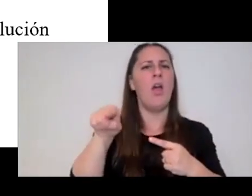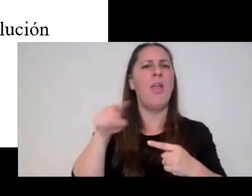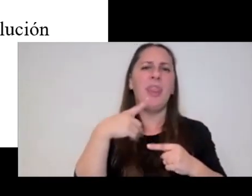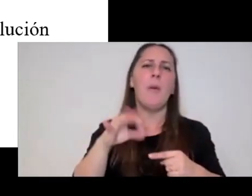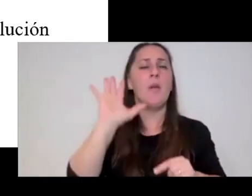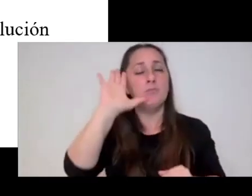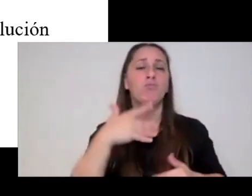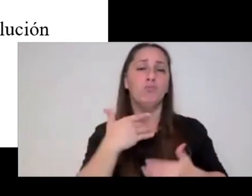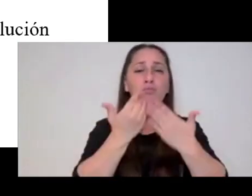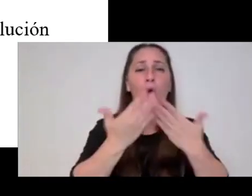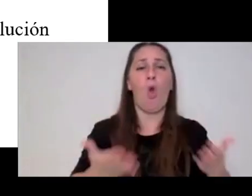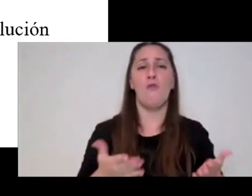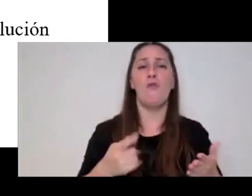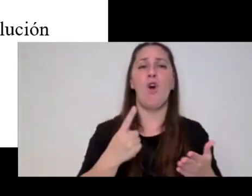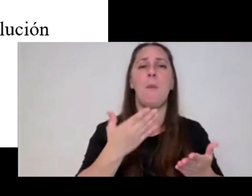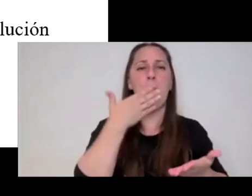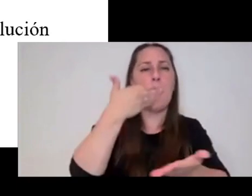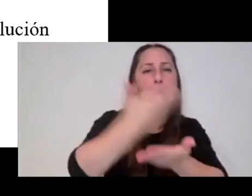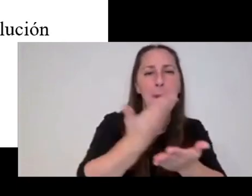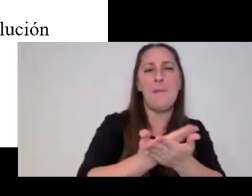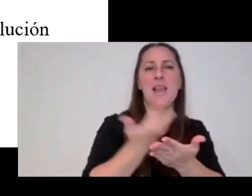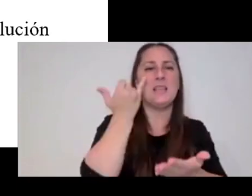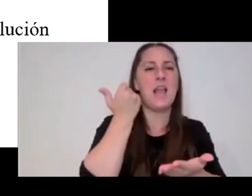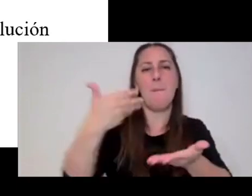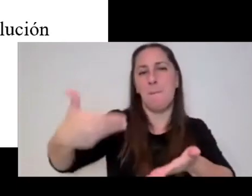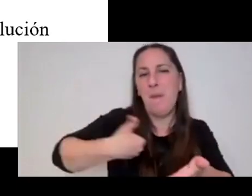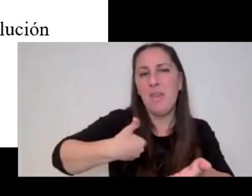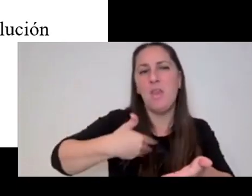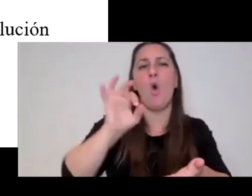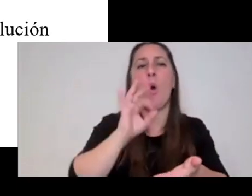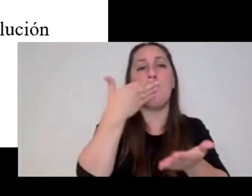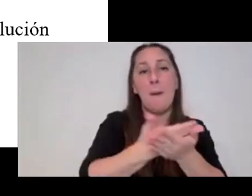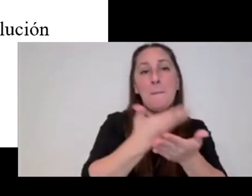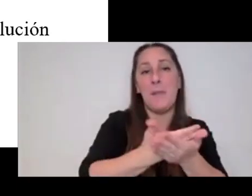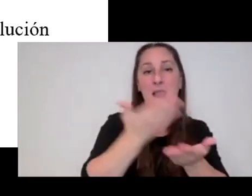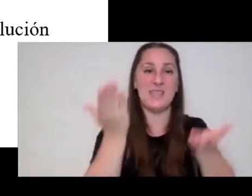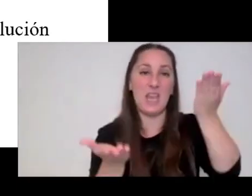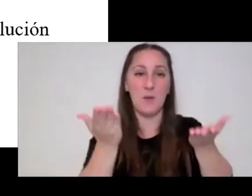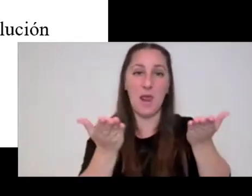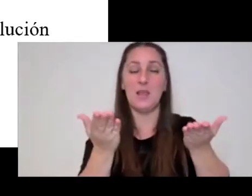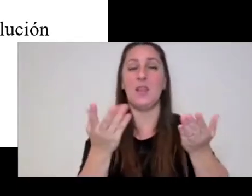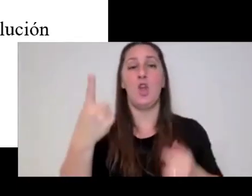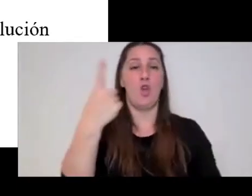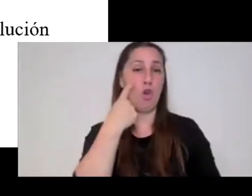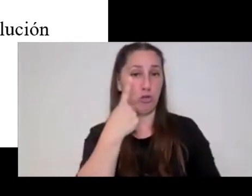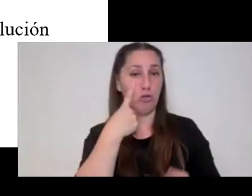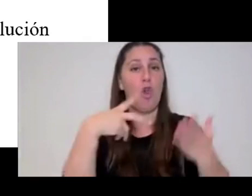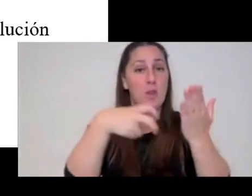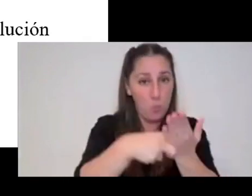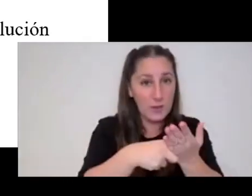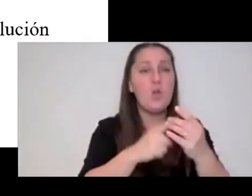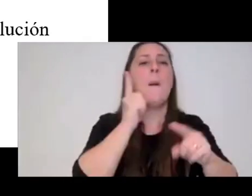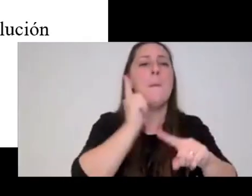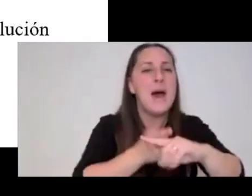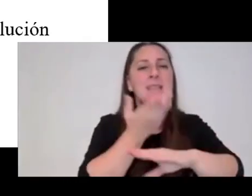facturas denunciadas o documentos equivalentes en la medida que, más allá del control impositivo, hayan sido también controladas